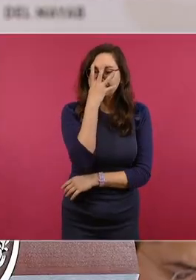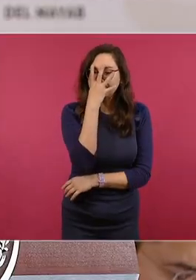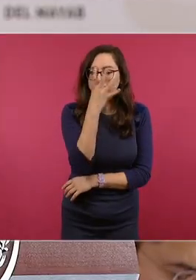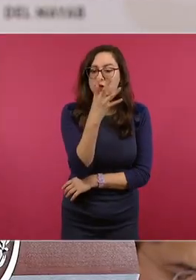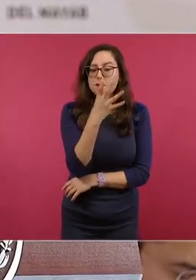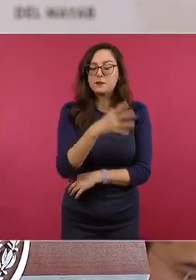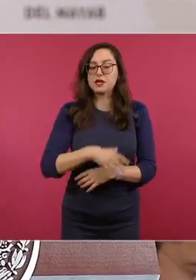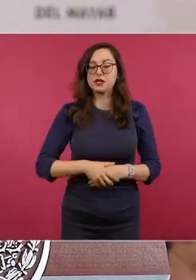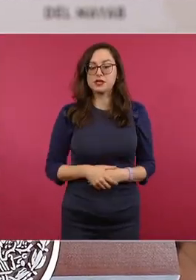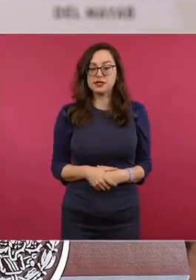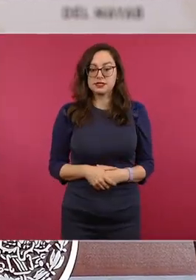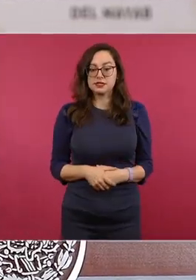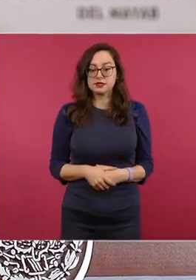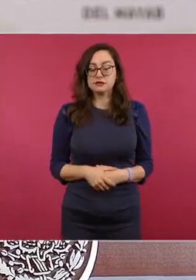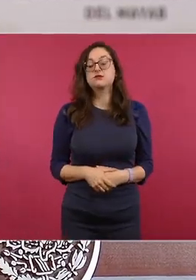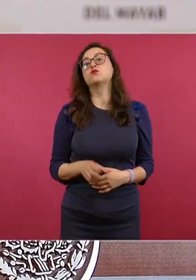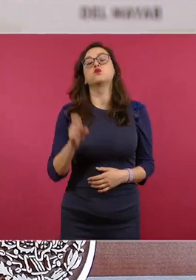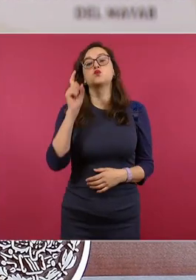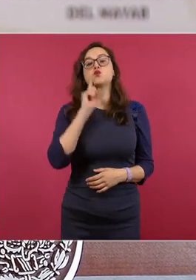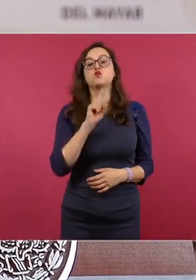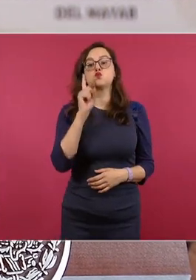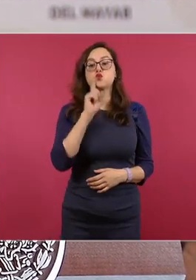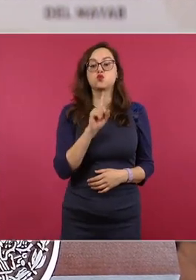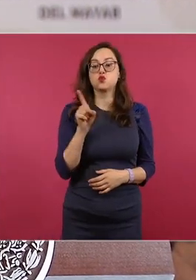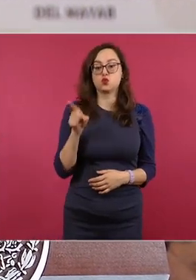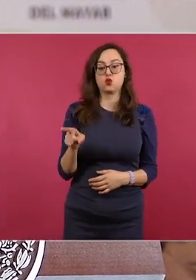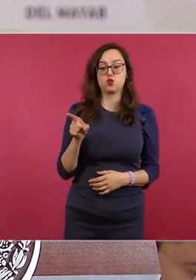porque resulta que la señora es